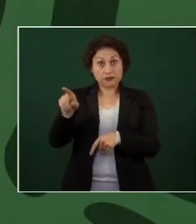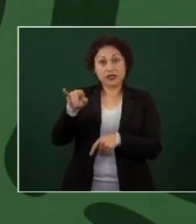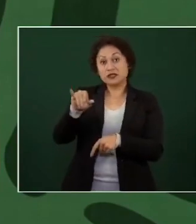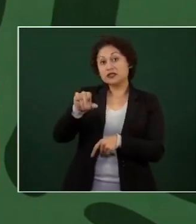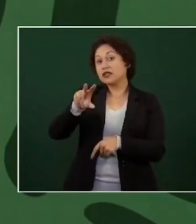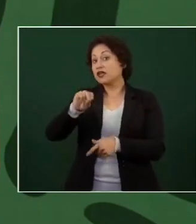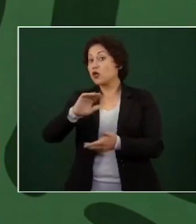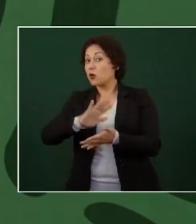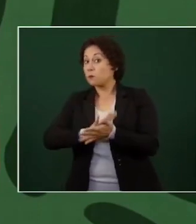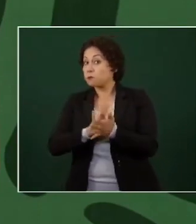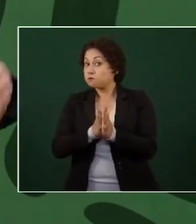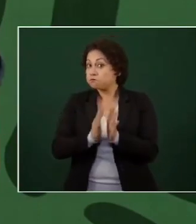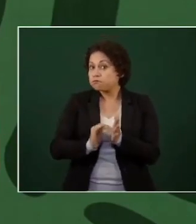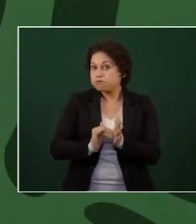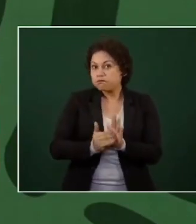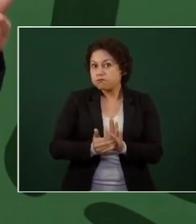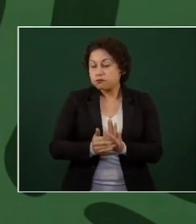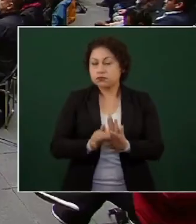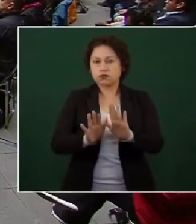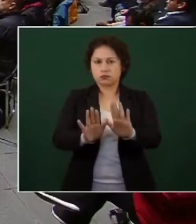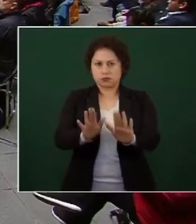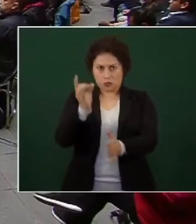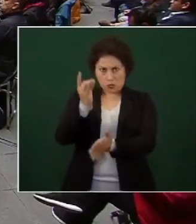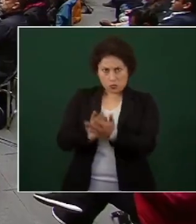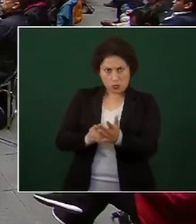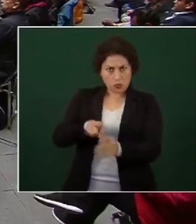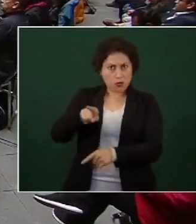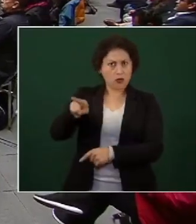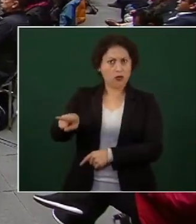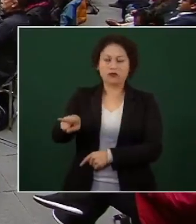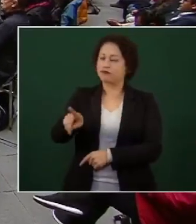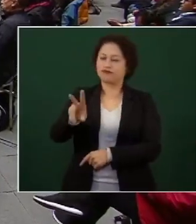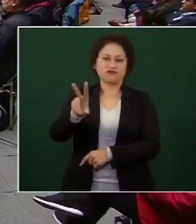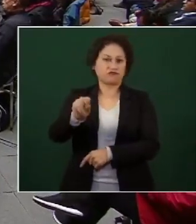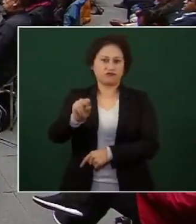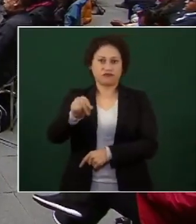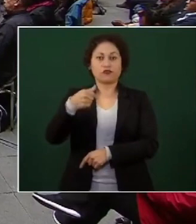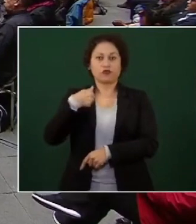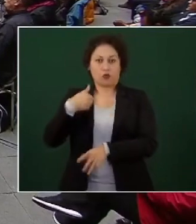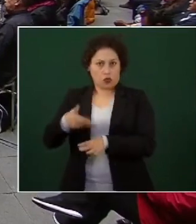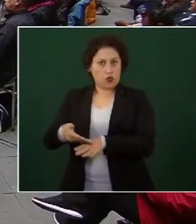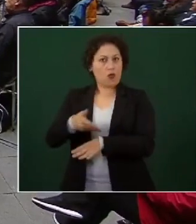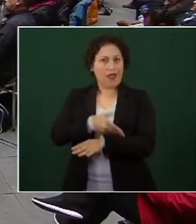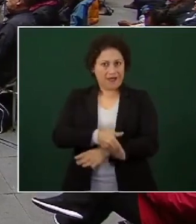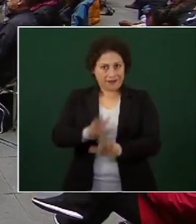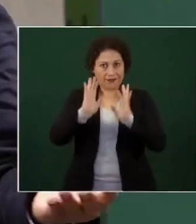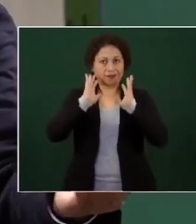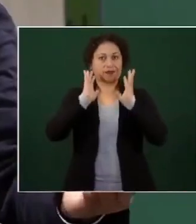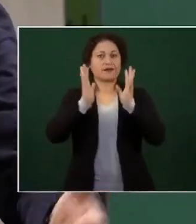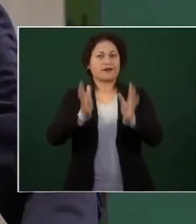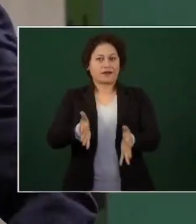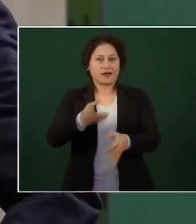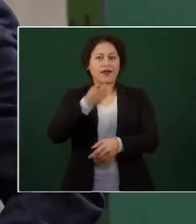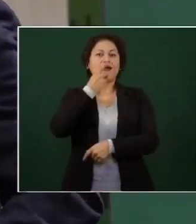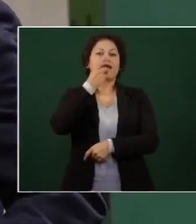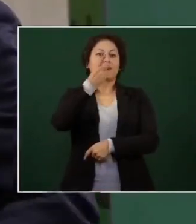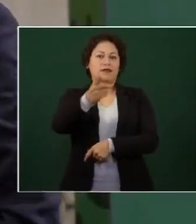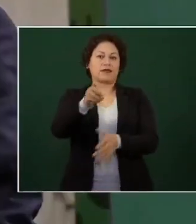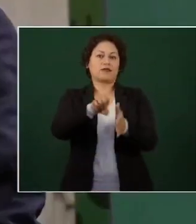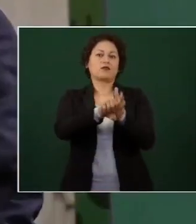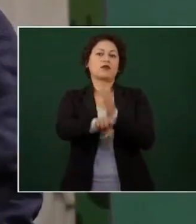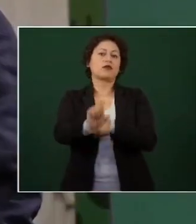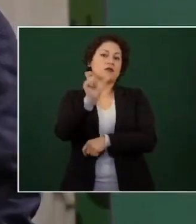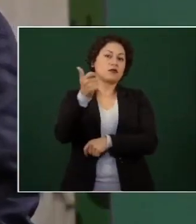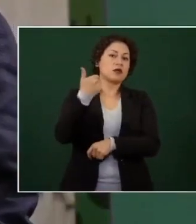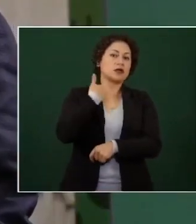Pues no solo con el gobernador de Veracruz, yo planteé abiertamente lo de el expresidente Felipe